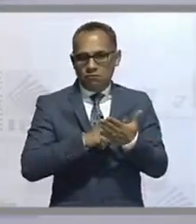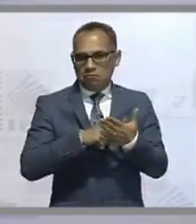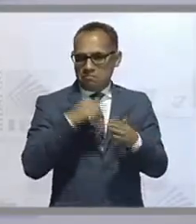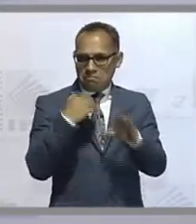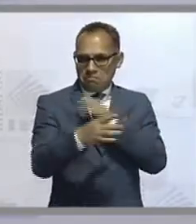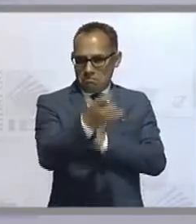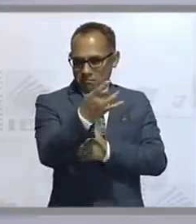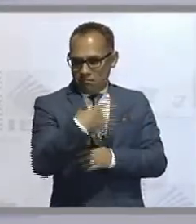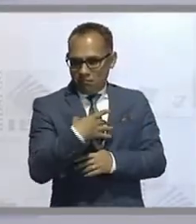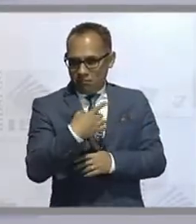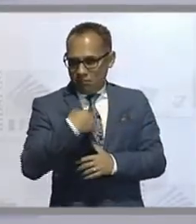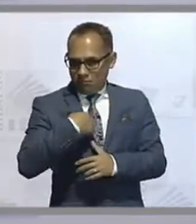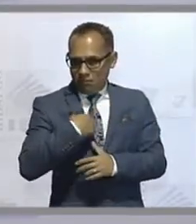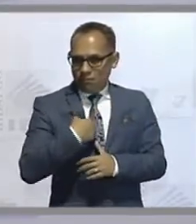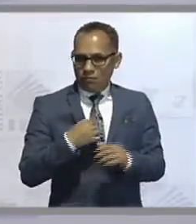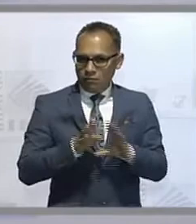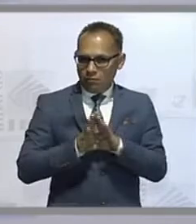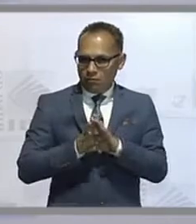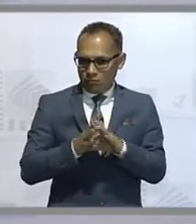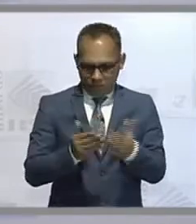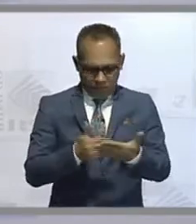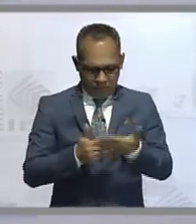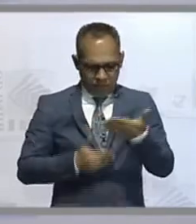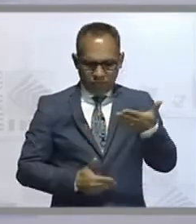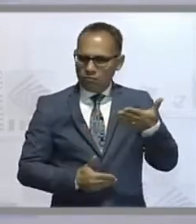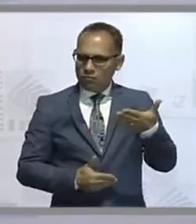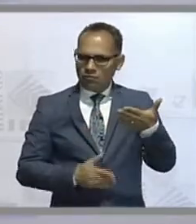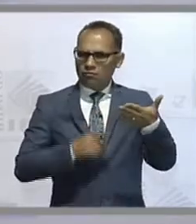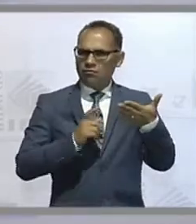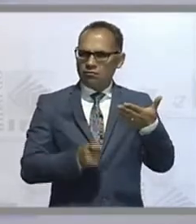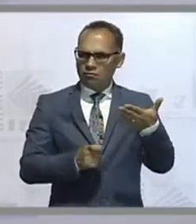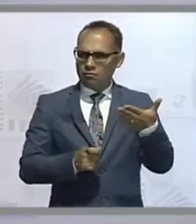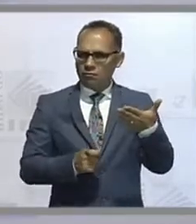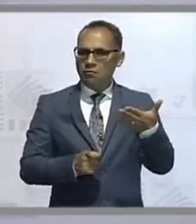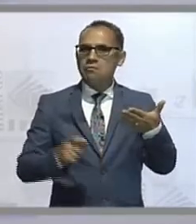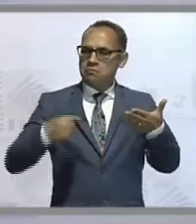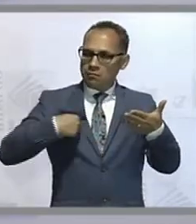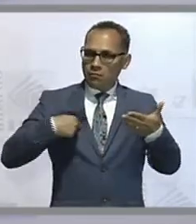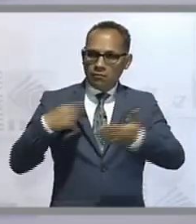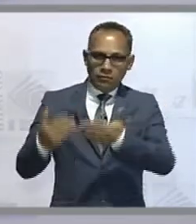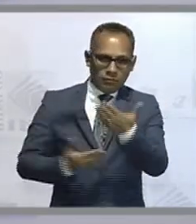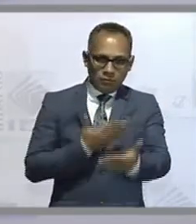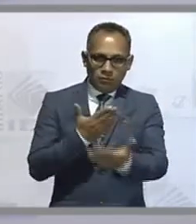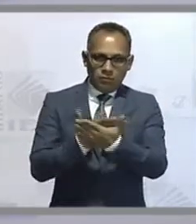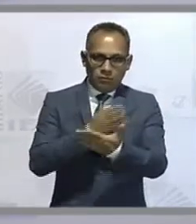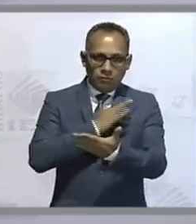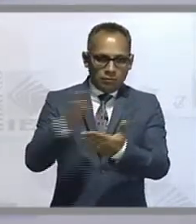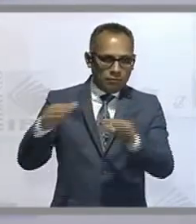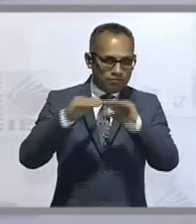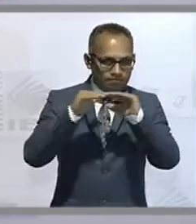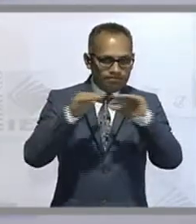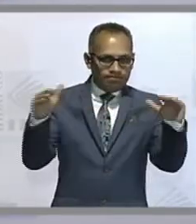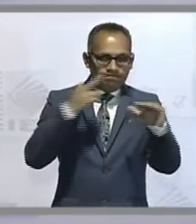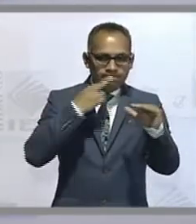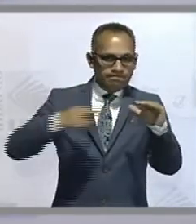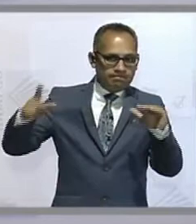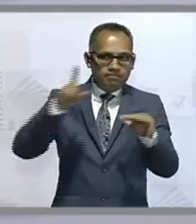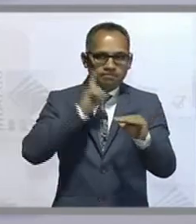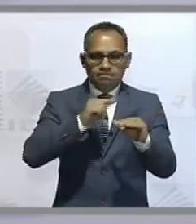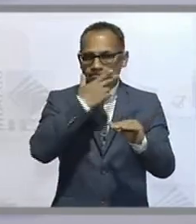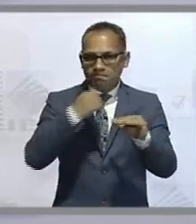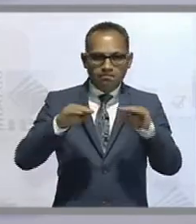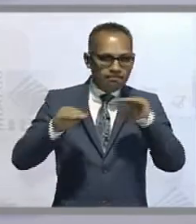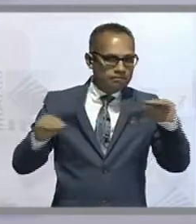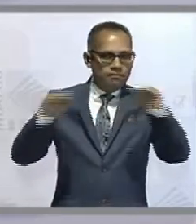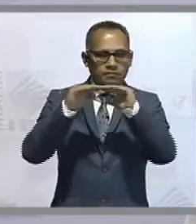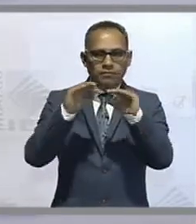y por eso nosotros propondremos que se legisle contra la violencia institucional y de género en torno a la política